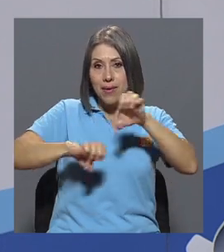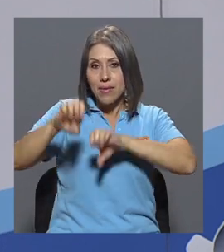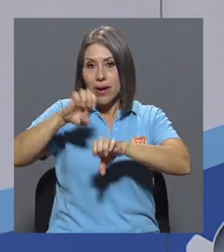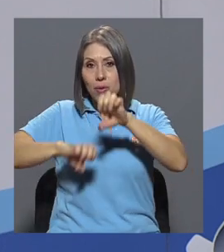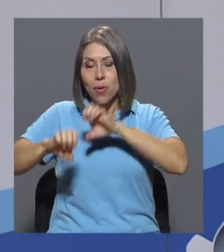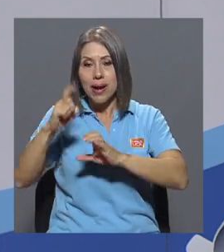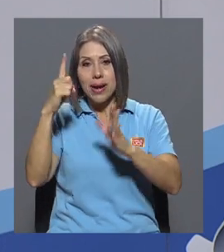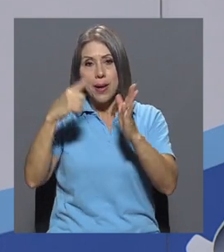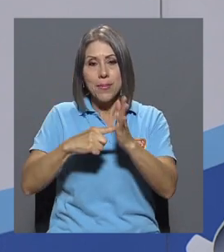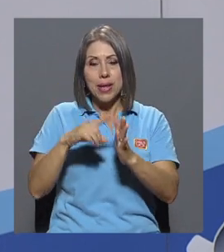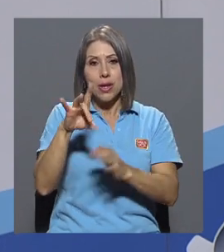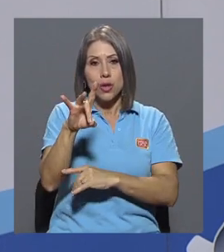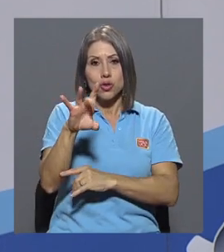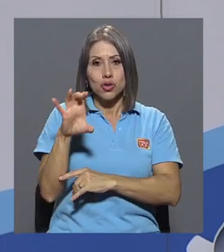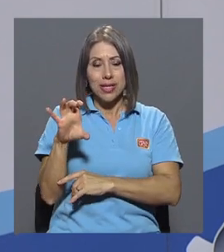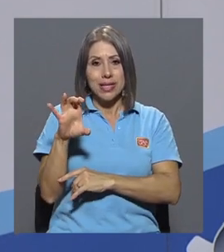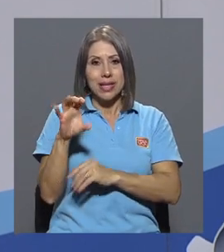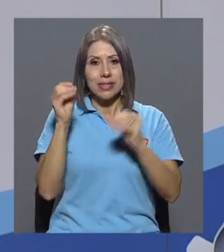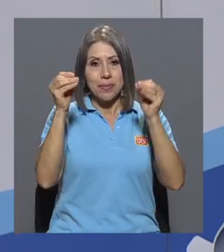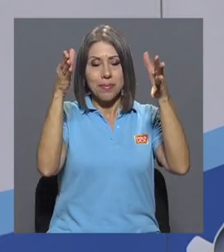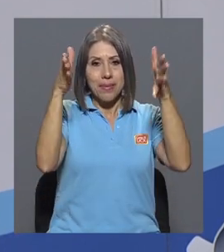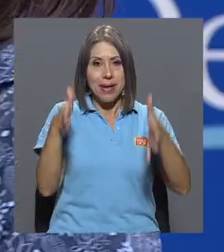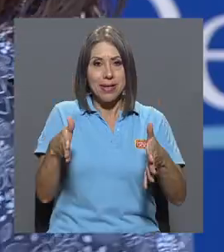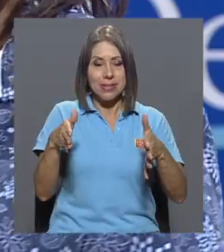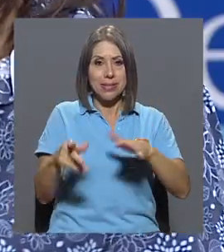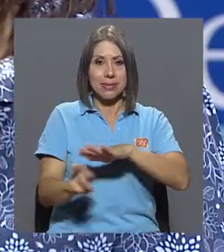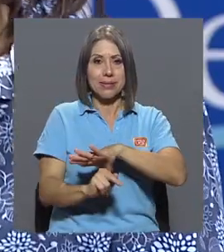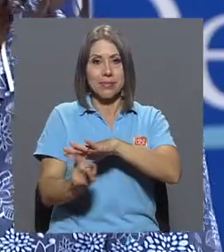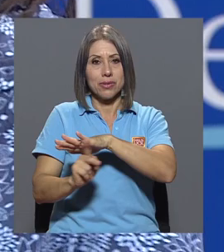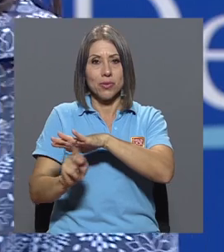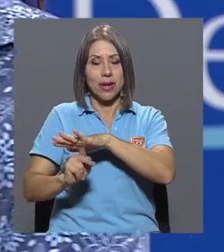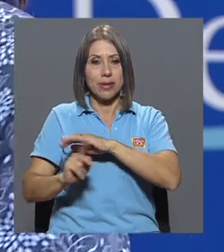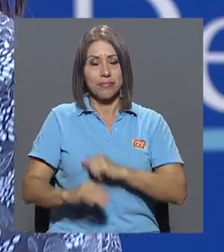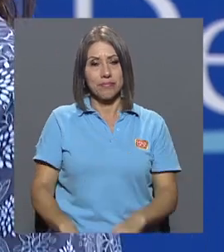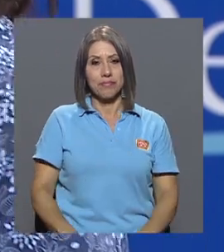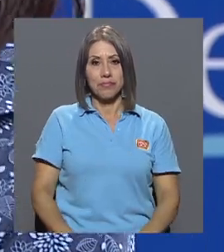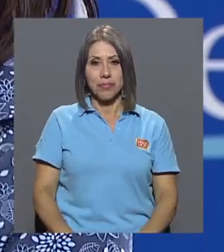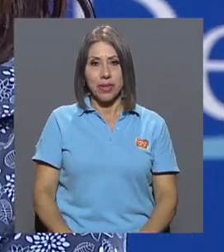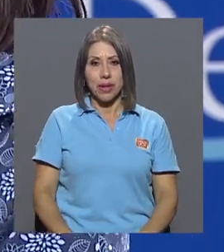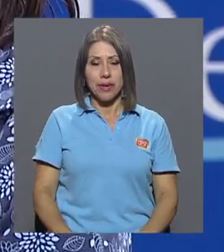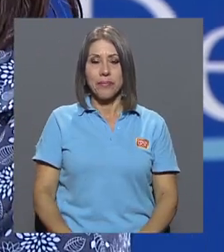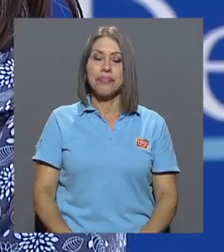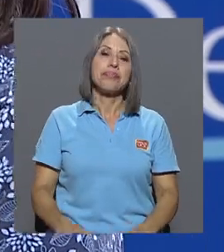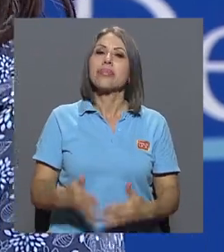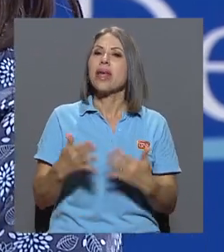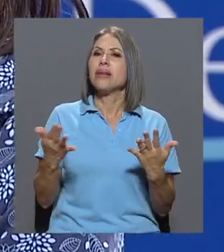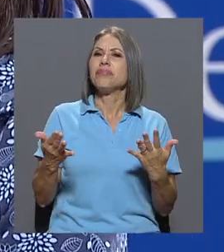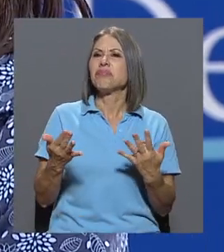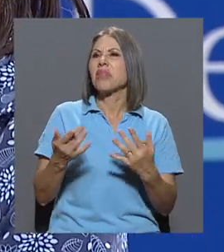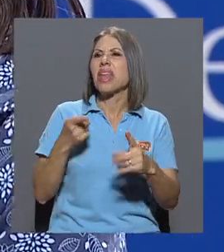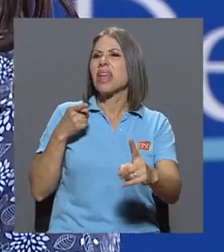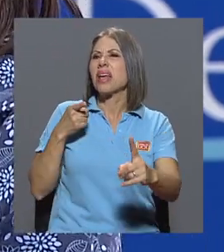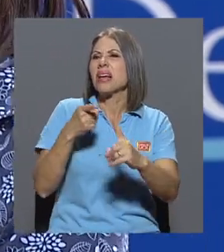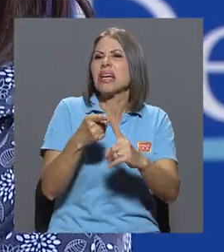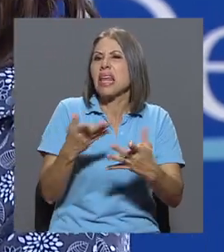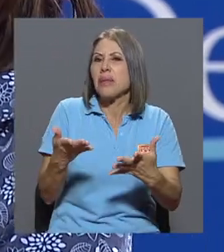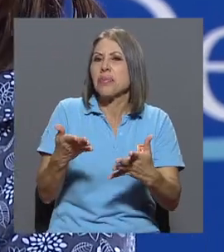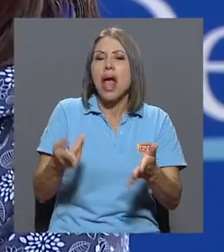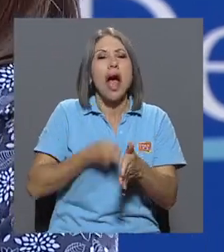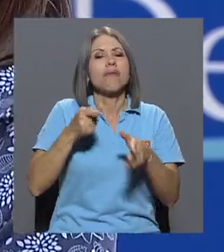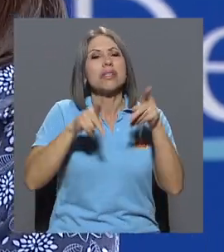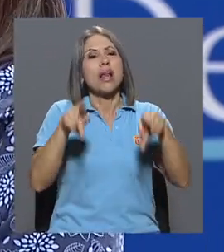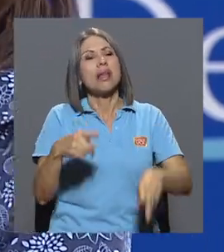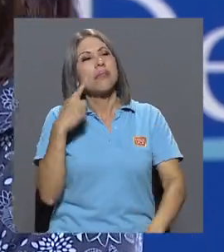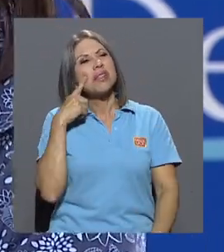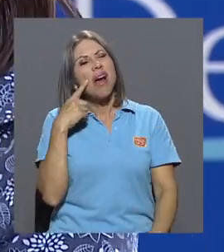1800 maestras de preescolar que que pretenden en la época a veces la gente piensa bueno un diagnóstico